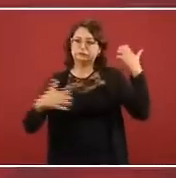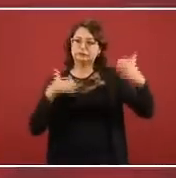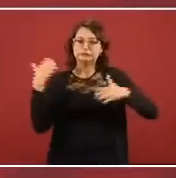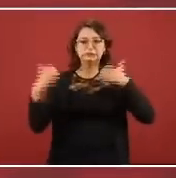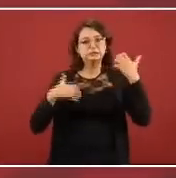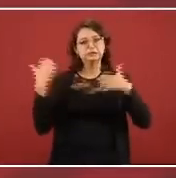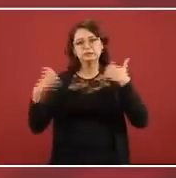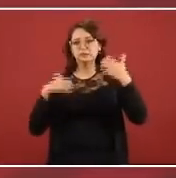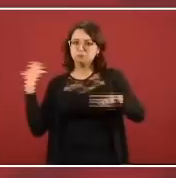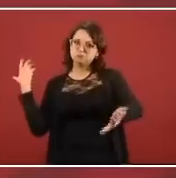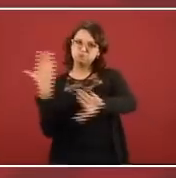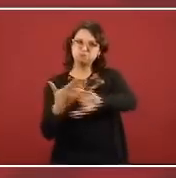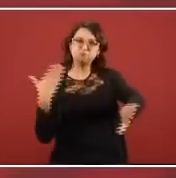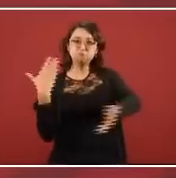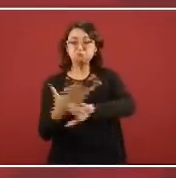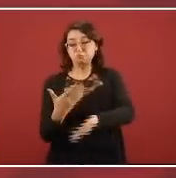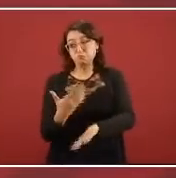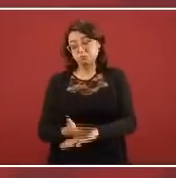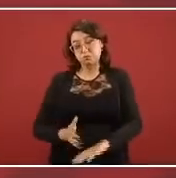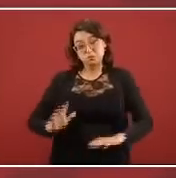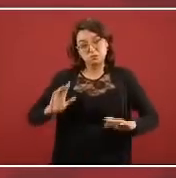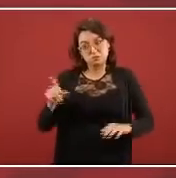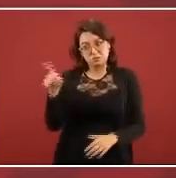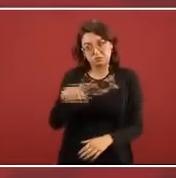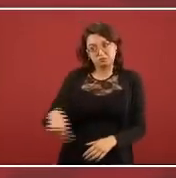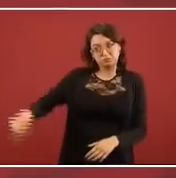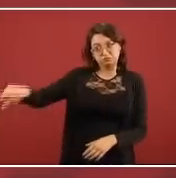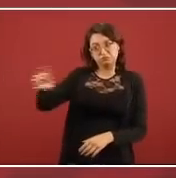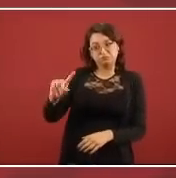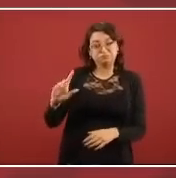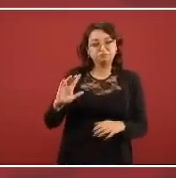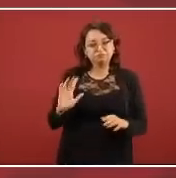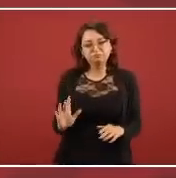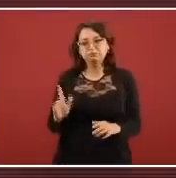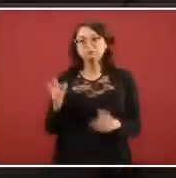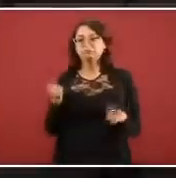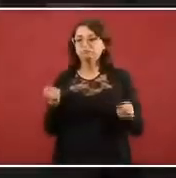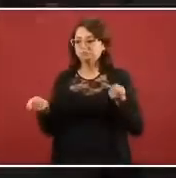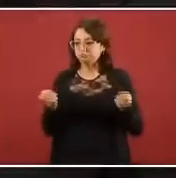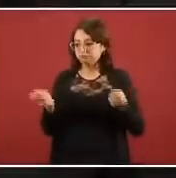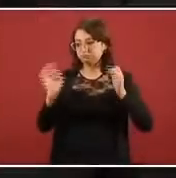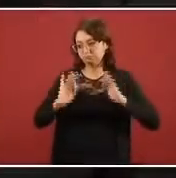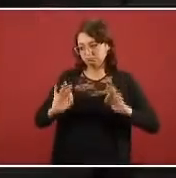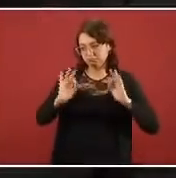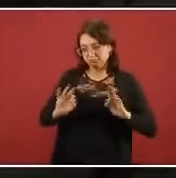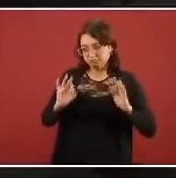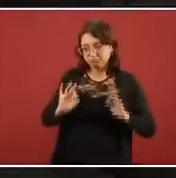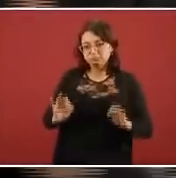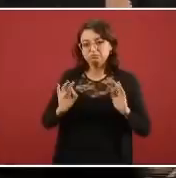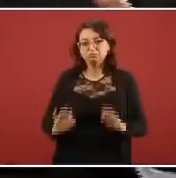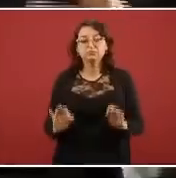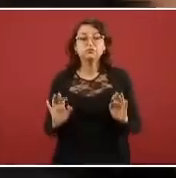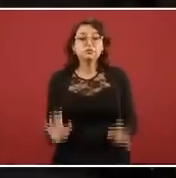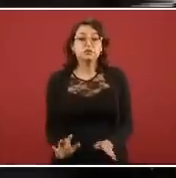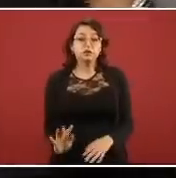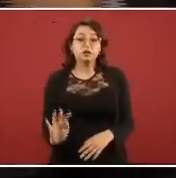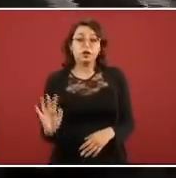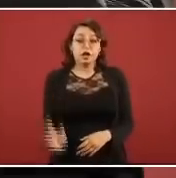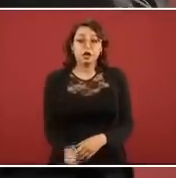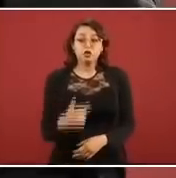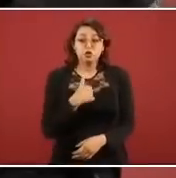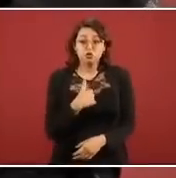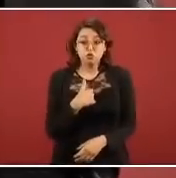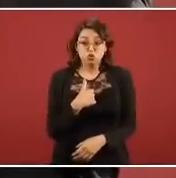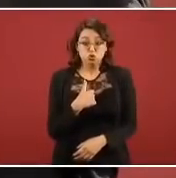controlando poco a poco. Si lo festejáramos, si lo aplaudiéramos,